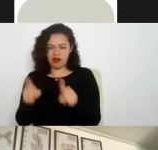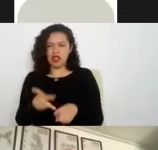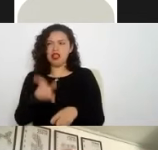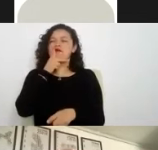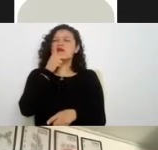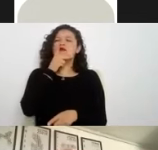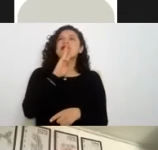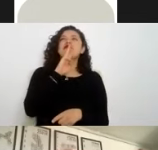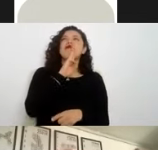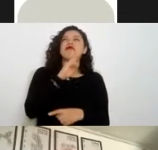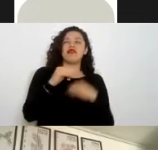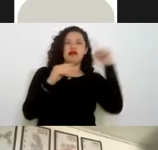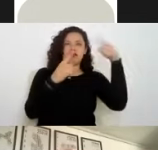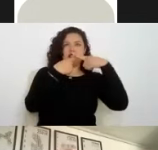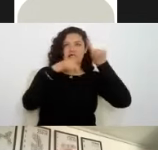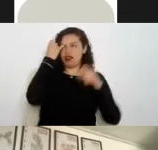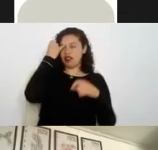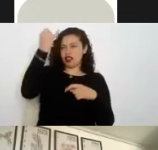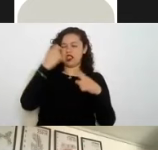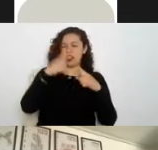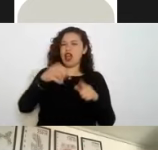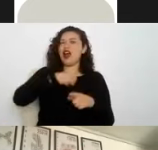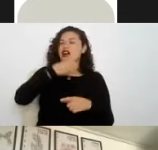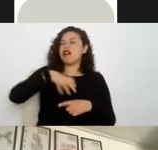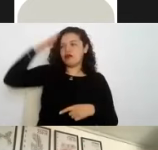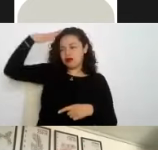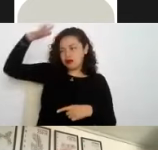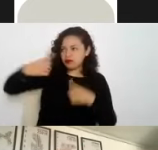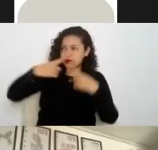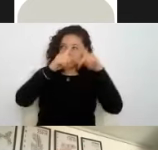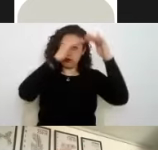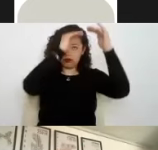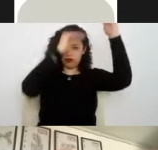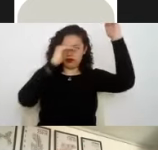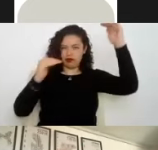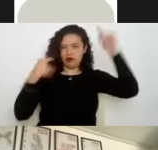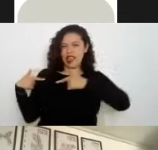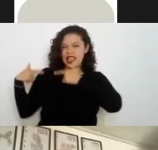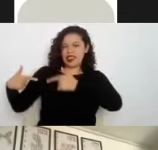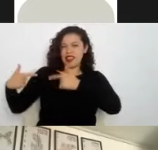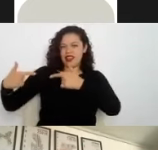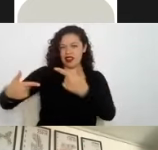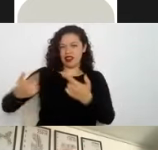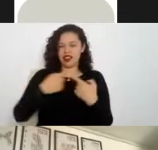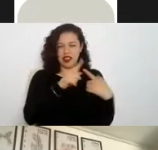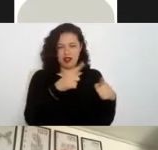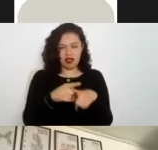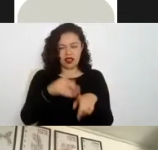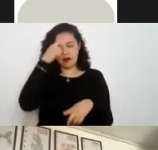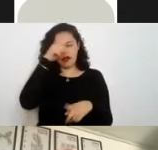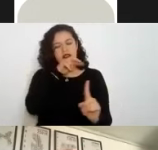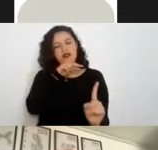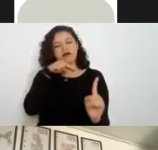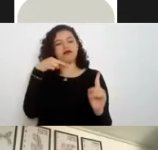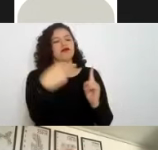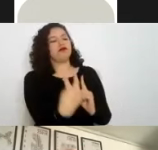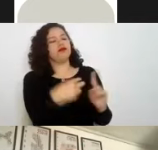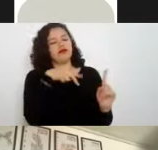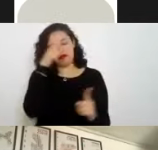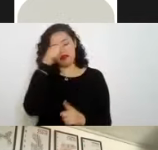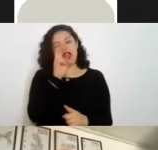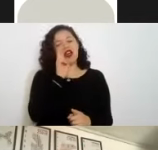boomers. Entonces, dependiendo también cómo se esté evolucionando en el mercado, pues cómo está esa percepción y cómo está ese insight.